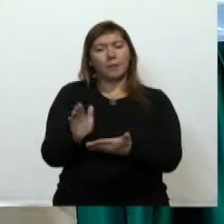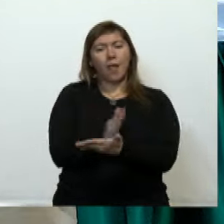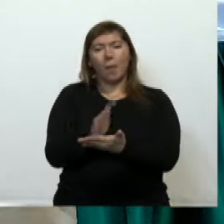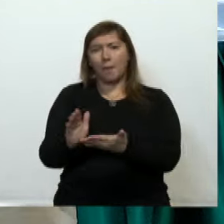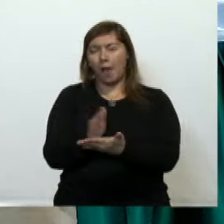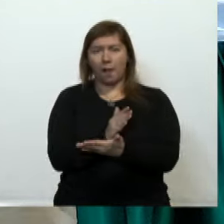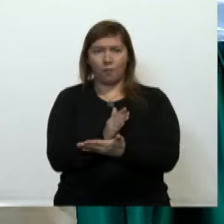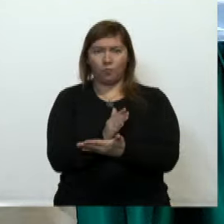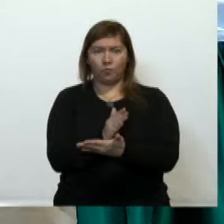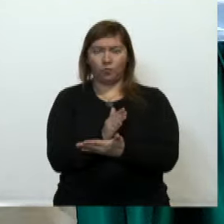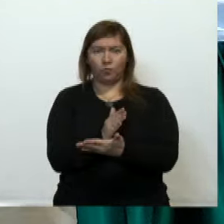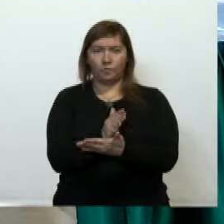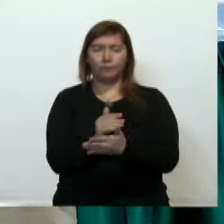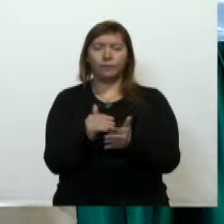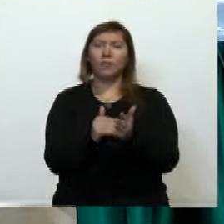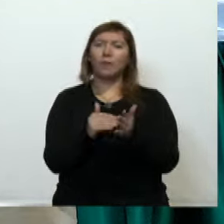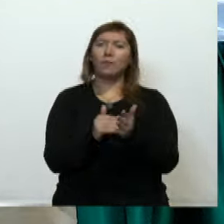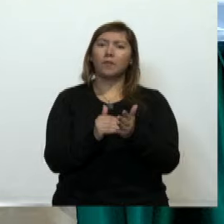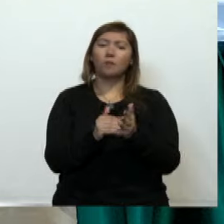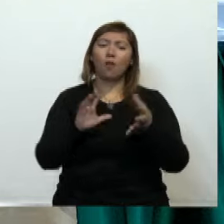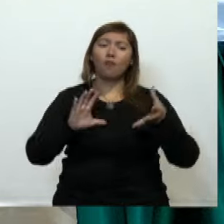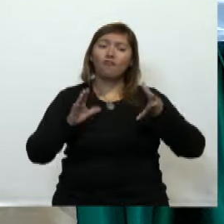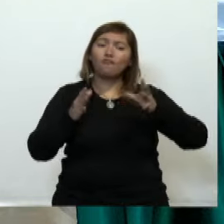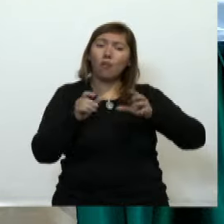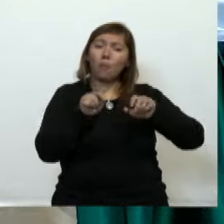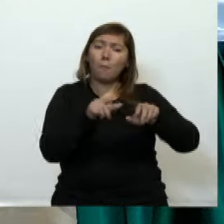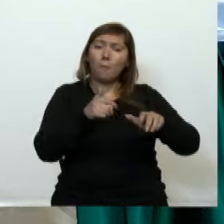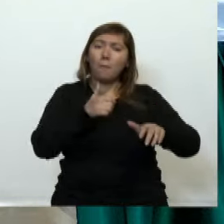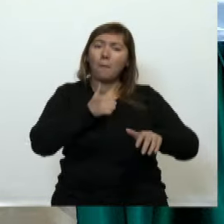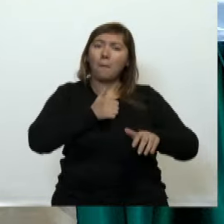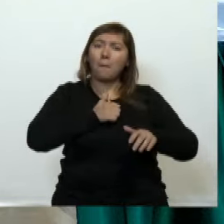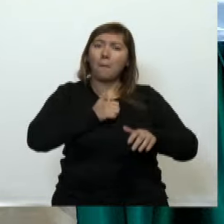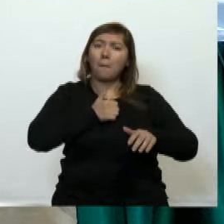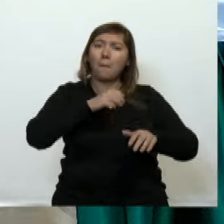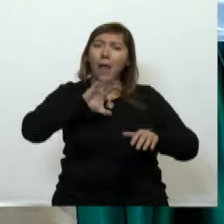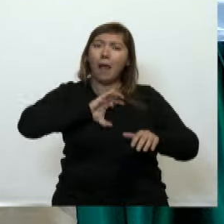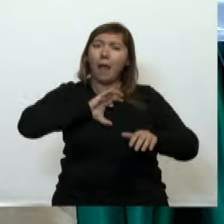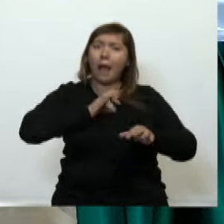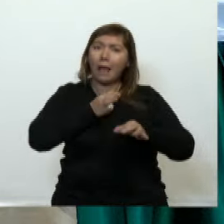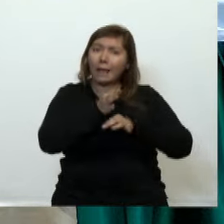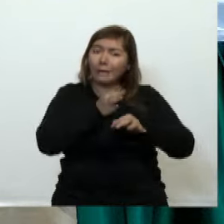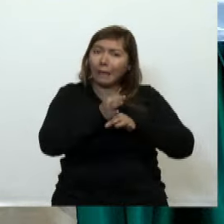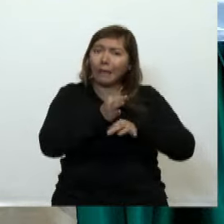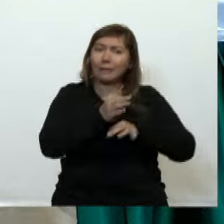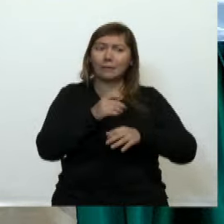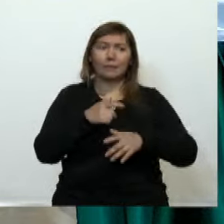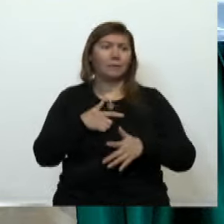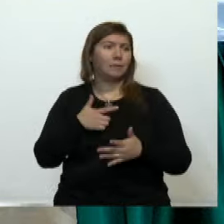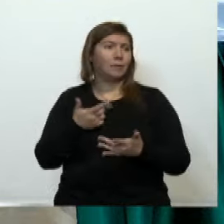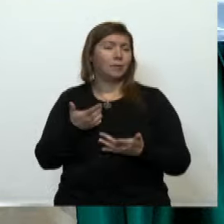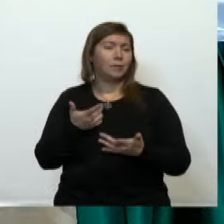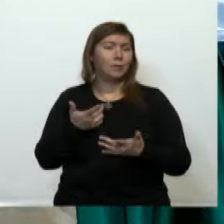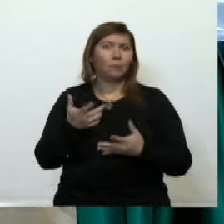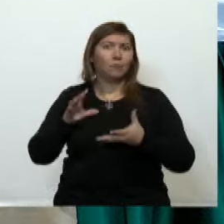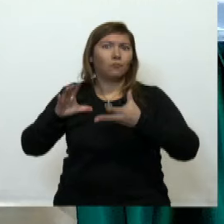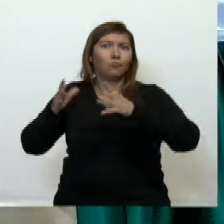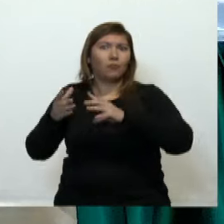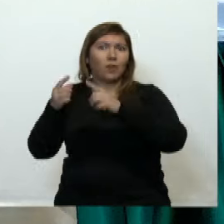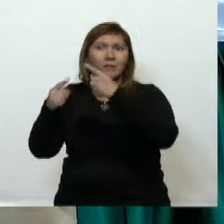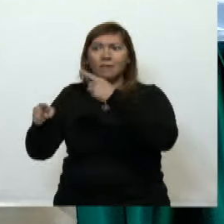en la estructura de la catequesis, la estructura de la liturgia, la estructura de la caridad, y decimos, ¿y si las cambiamos? No, no se